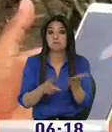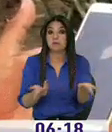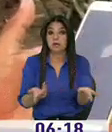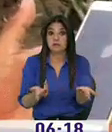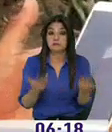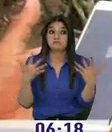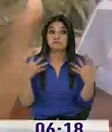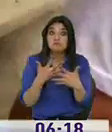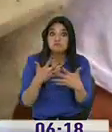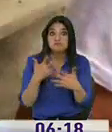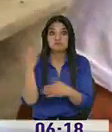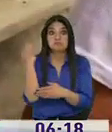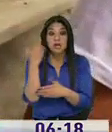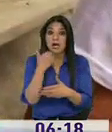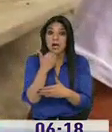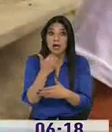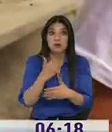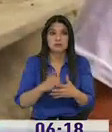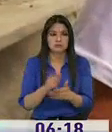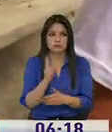alarmas las personas